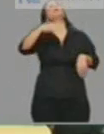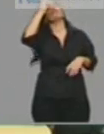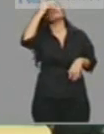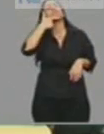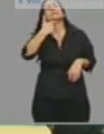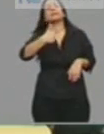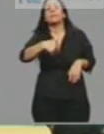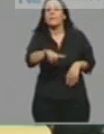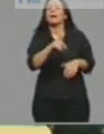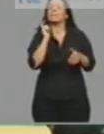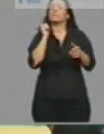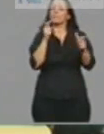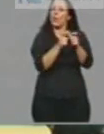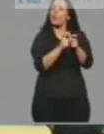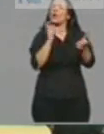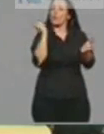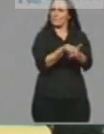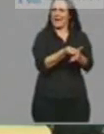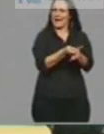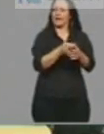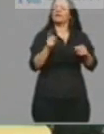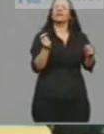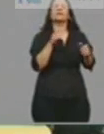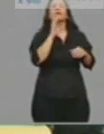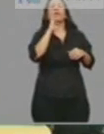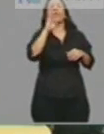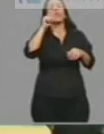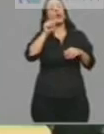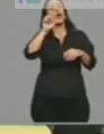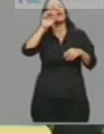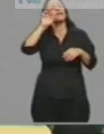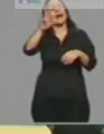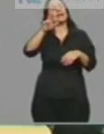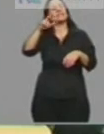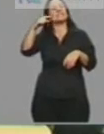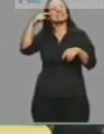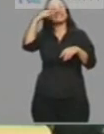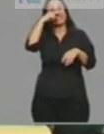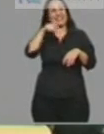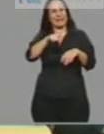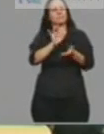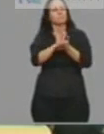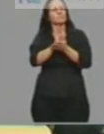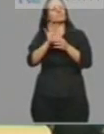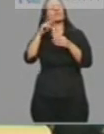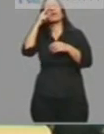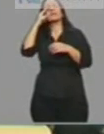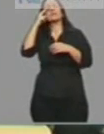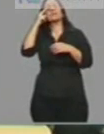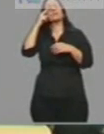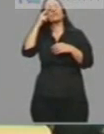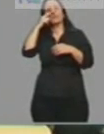pagar otro bono también emitido, que es el Bonar 7, 2.000 millones de dólares, también emitidos